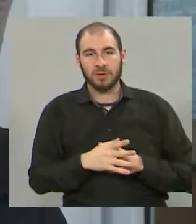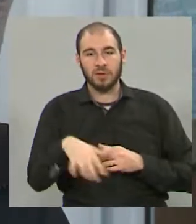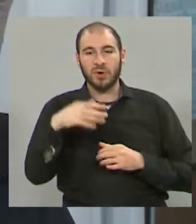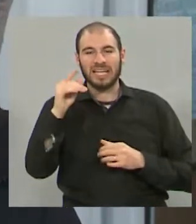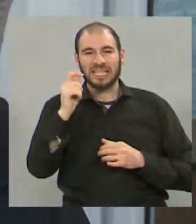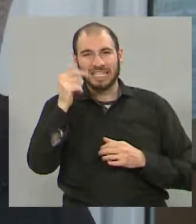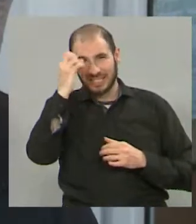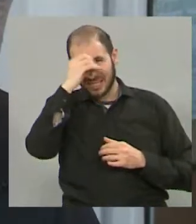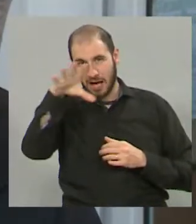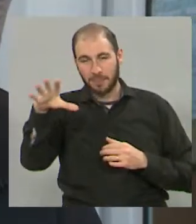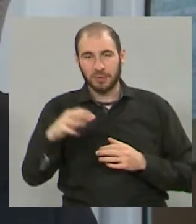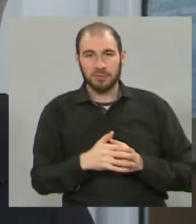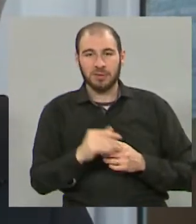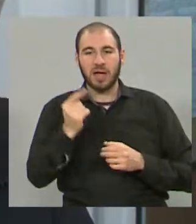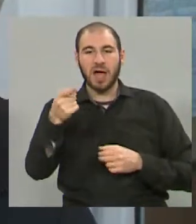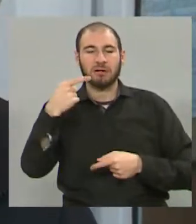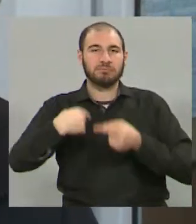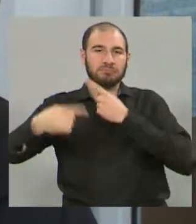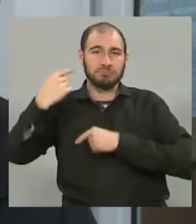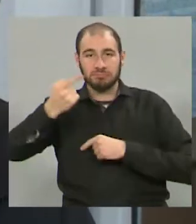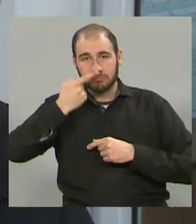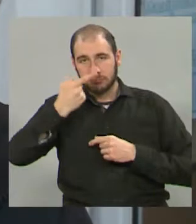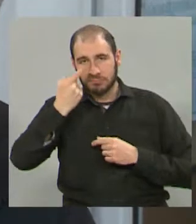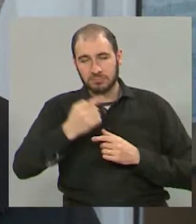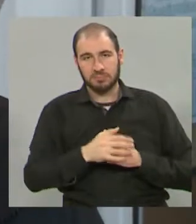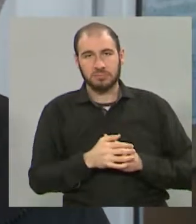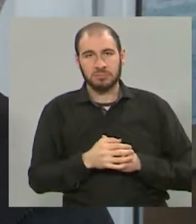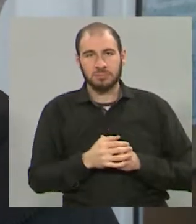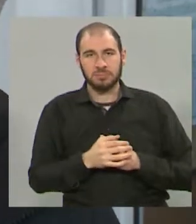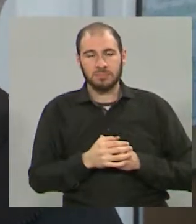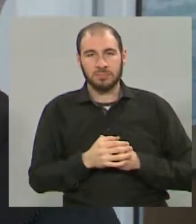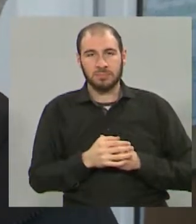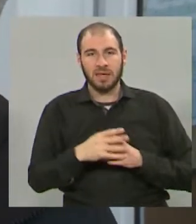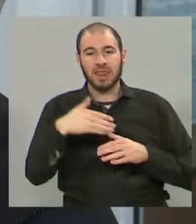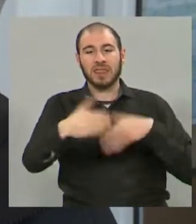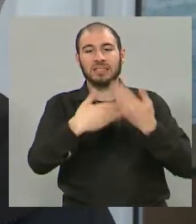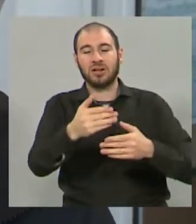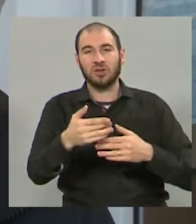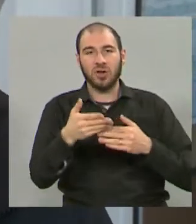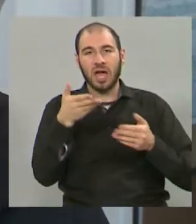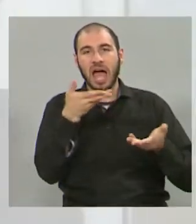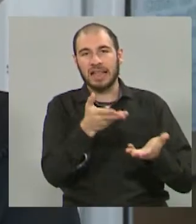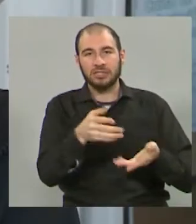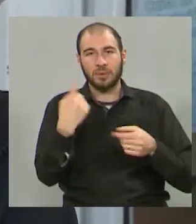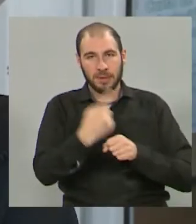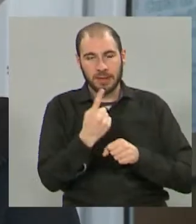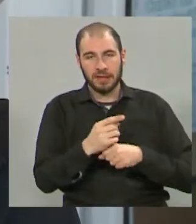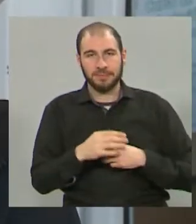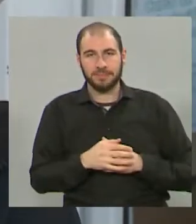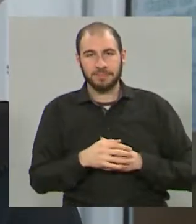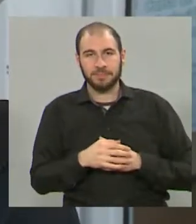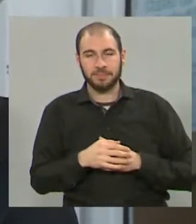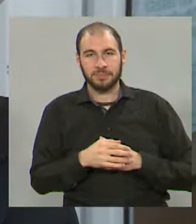rural donde hay una trayectoria muy interesante de un desarrollo de la atención primaria y la